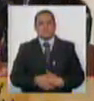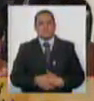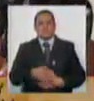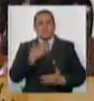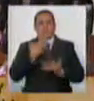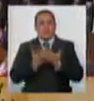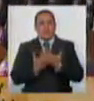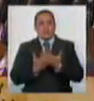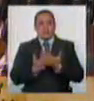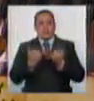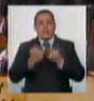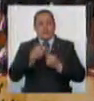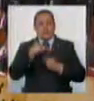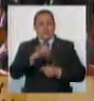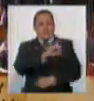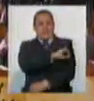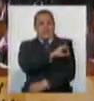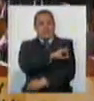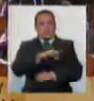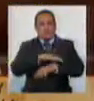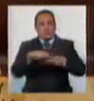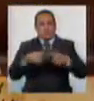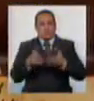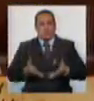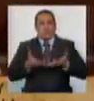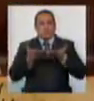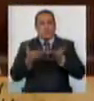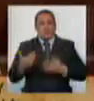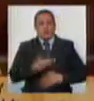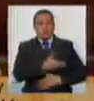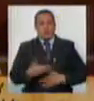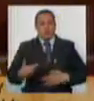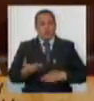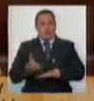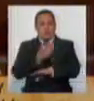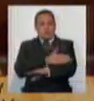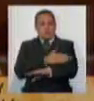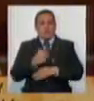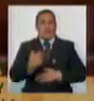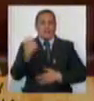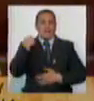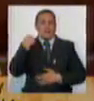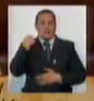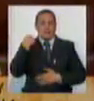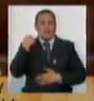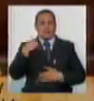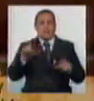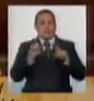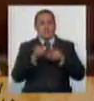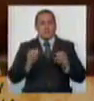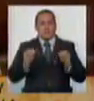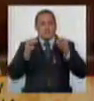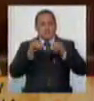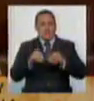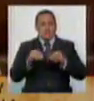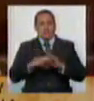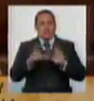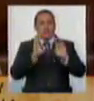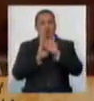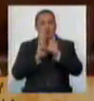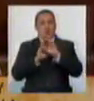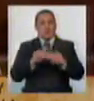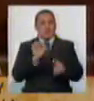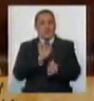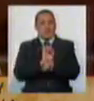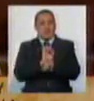Gracias a la delegación de facultades que el Congreso nos otorgó, el día de ayer incorporamos en nuestro Código Penal